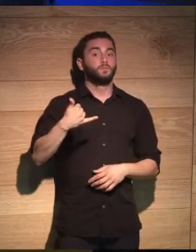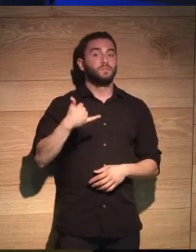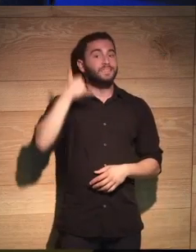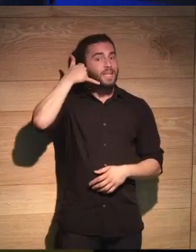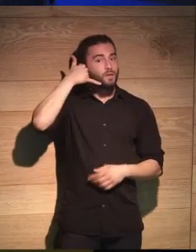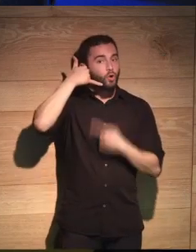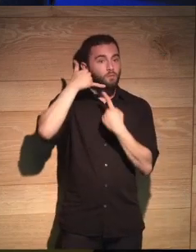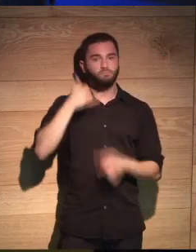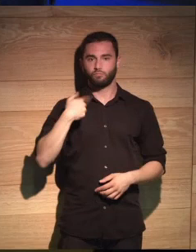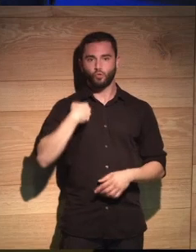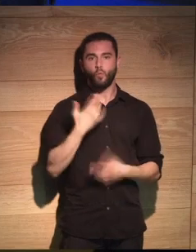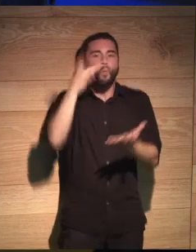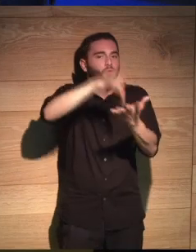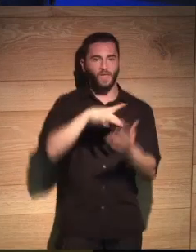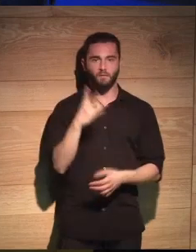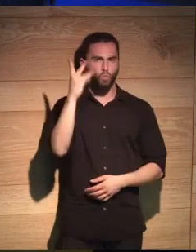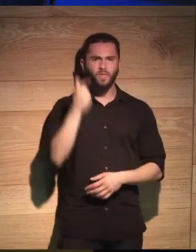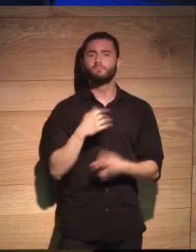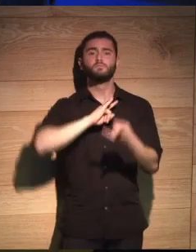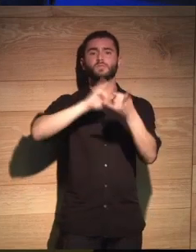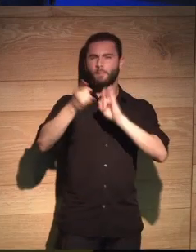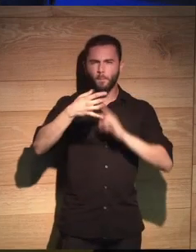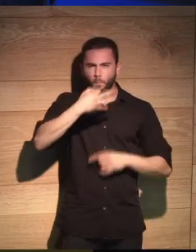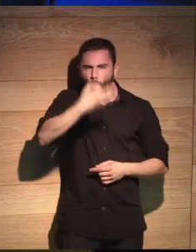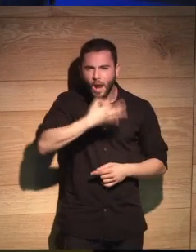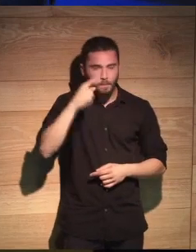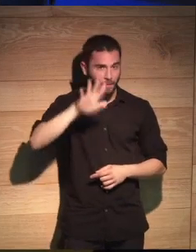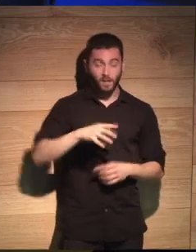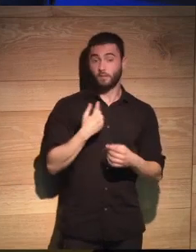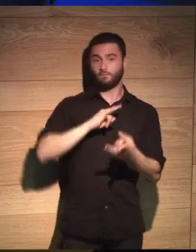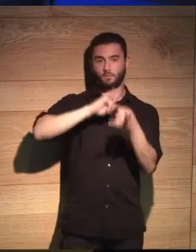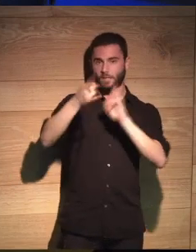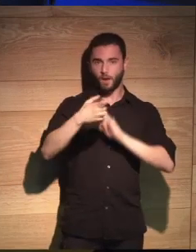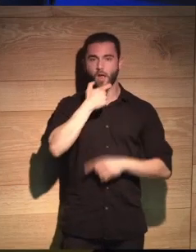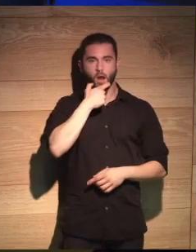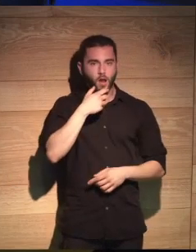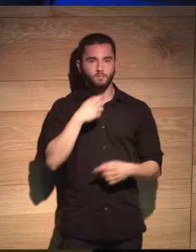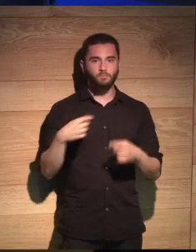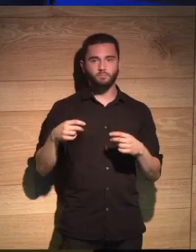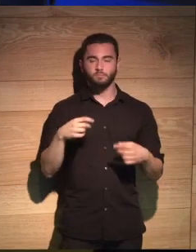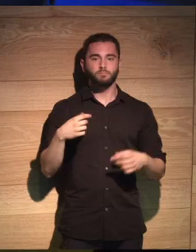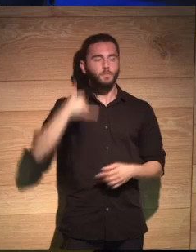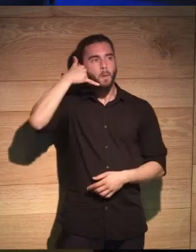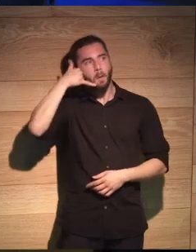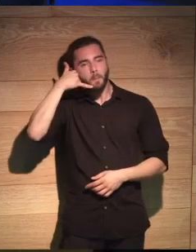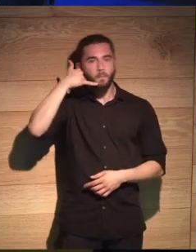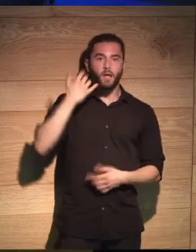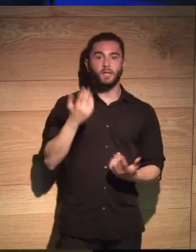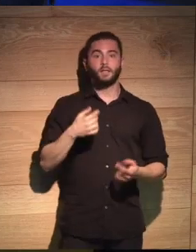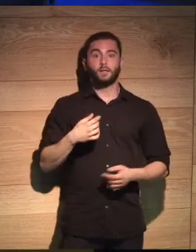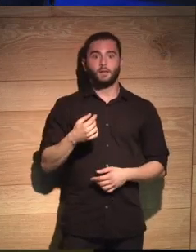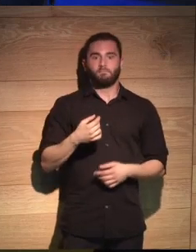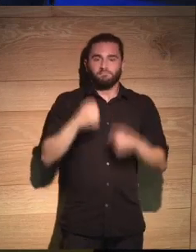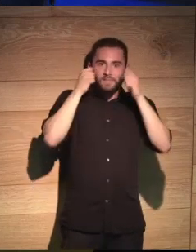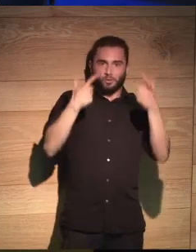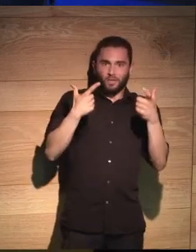simplemente llamé un día, era por la tarde creo que, y empezamos a hablar en inglés hasta que nos dimos cuenta de que los dos hablamos alemán y